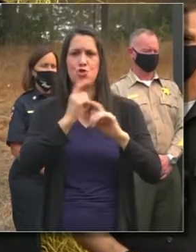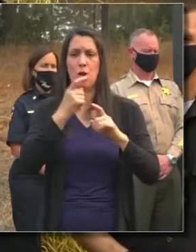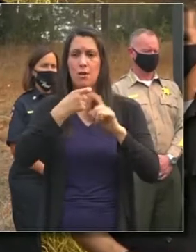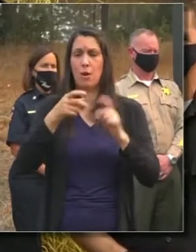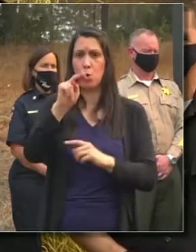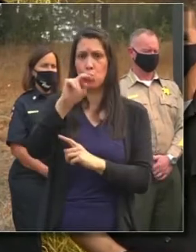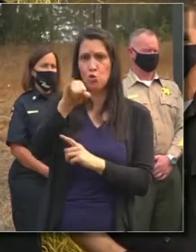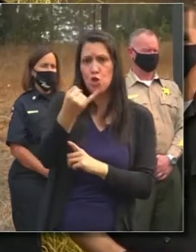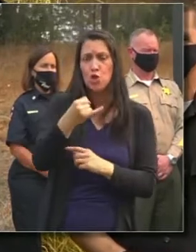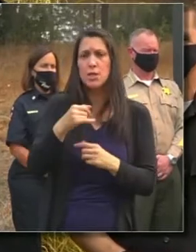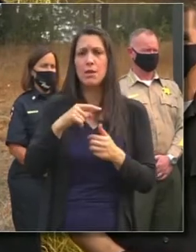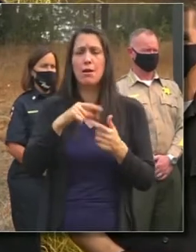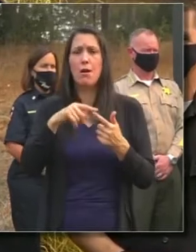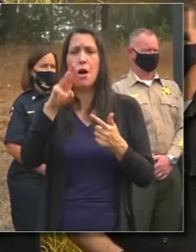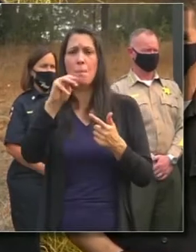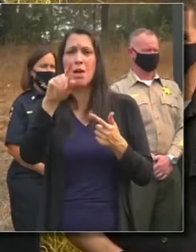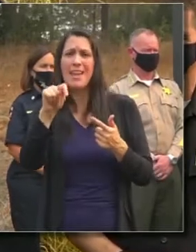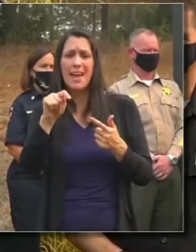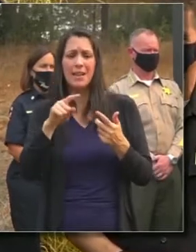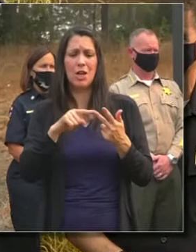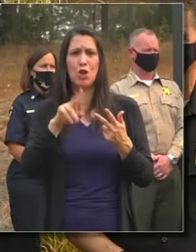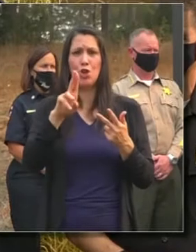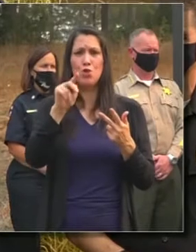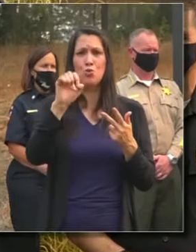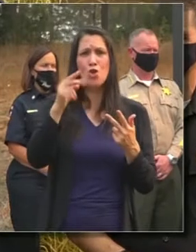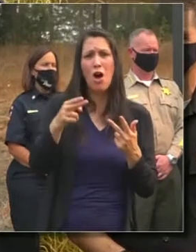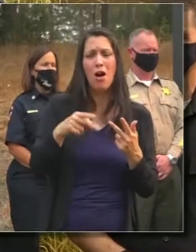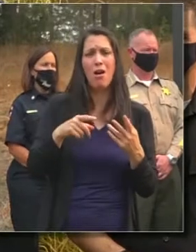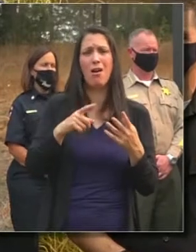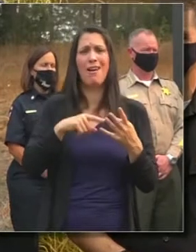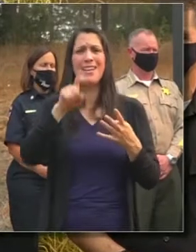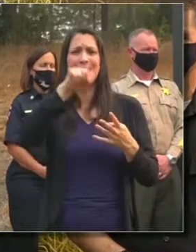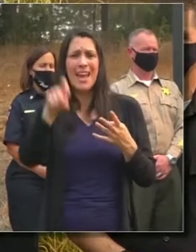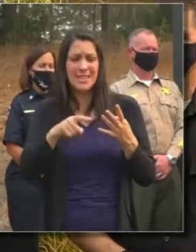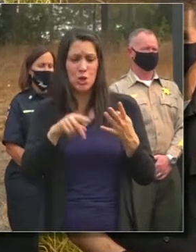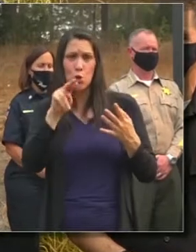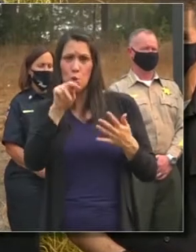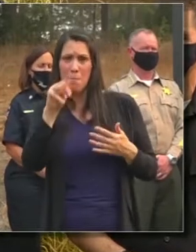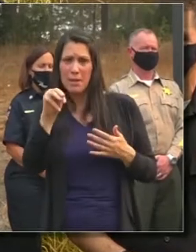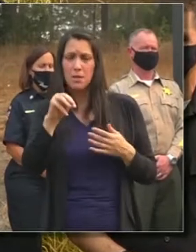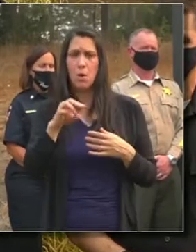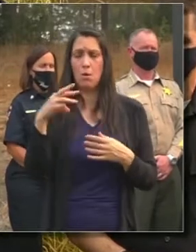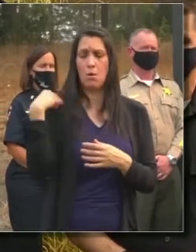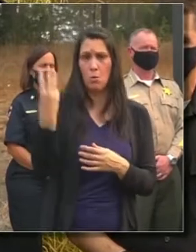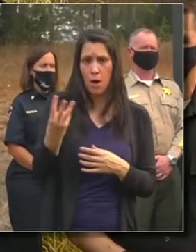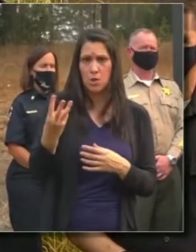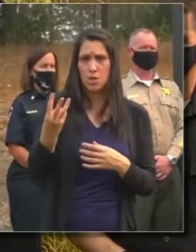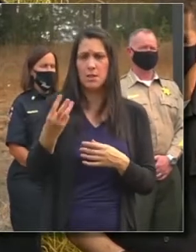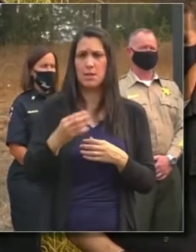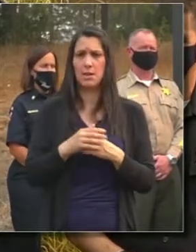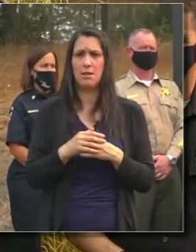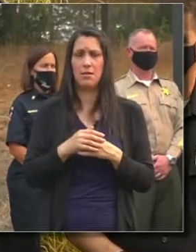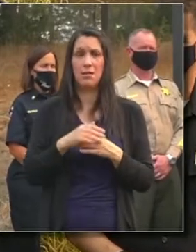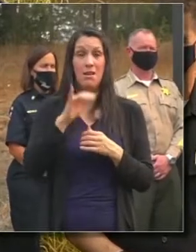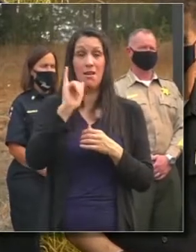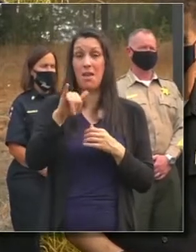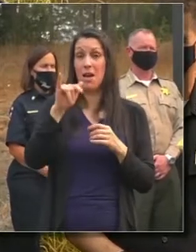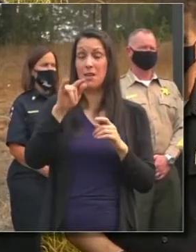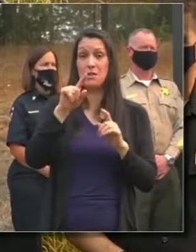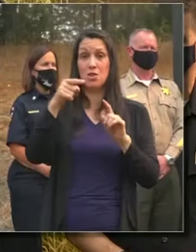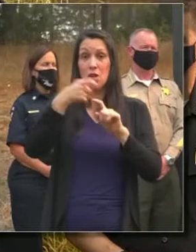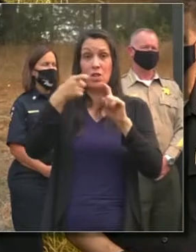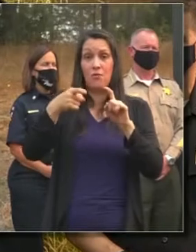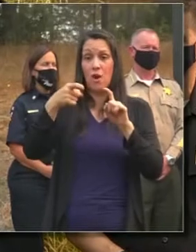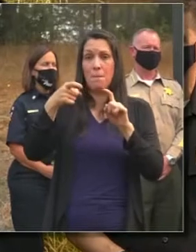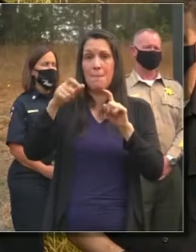camiones de bomberos de nueva yersey montana yuta texas nuevo méxico washington y eso es solamente